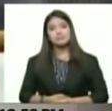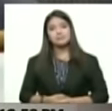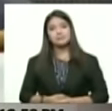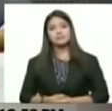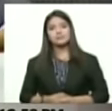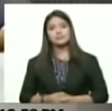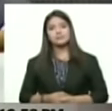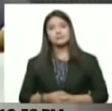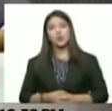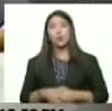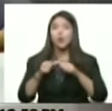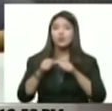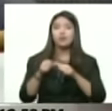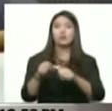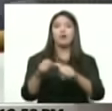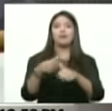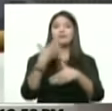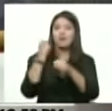sostener estos precios?